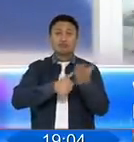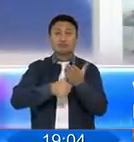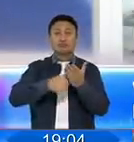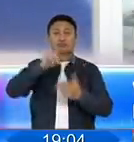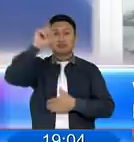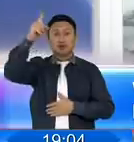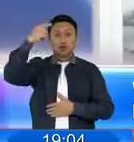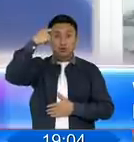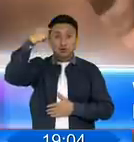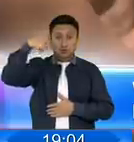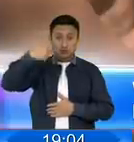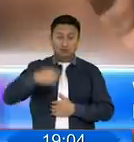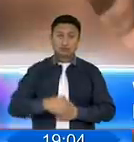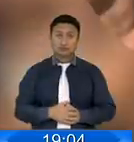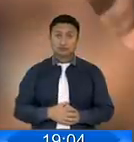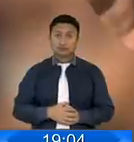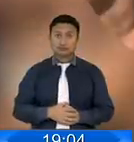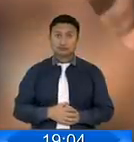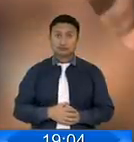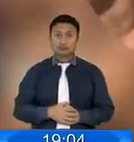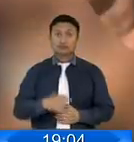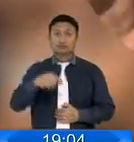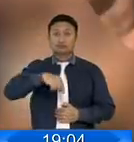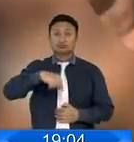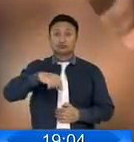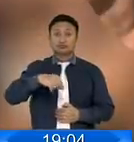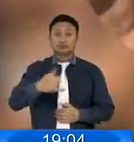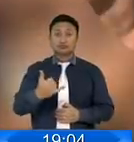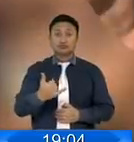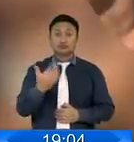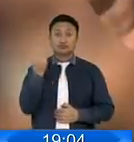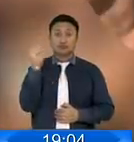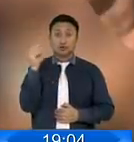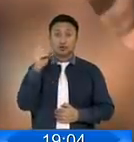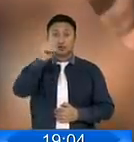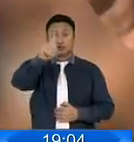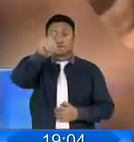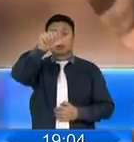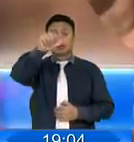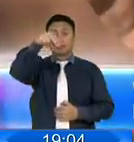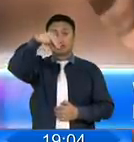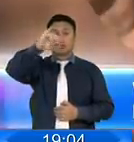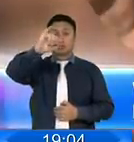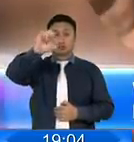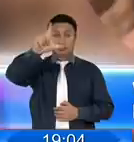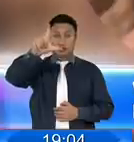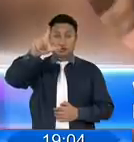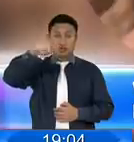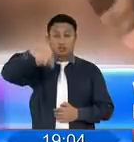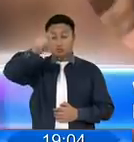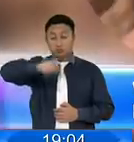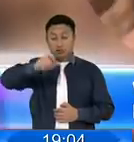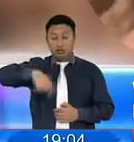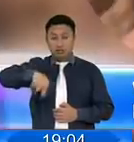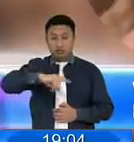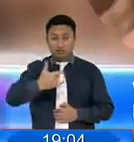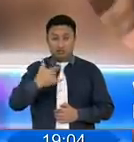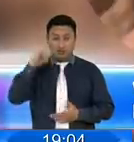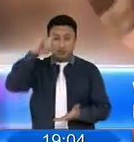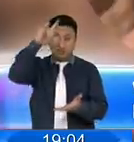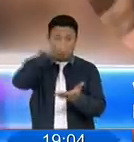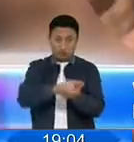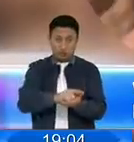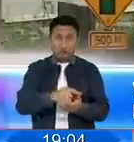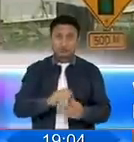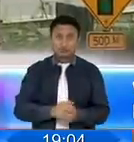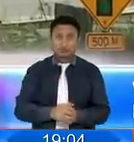Romo. En ese sentido, se sabe que el joven empresario Daniel Salcedo Bonilla es uno de los que se encontraba en la avioneta. Salcedo actualmente